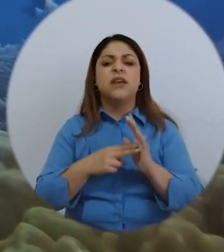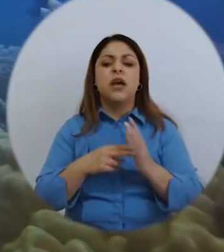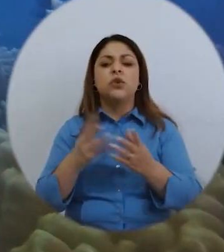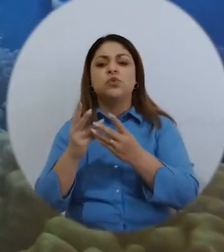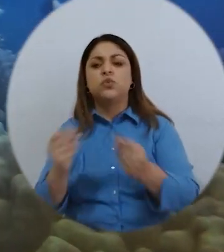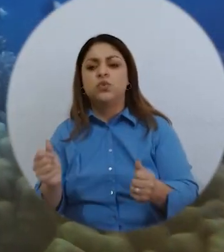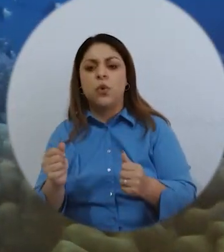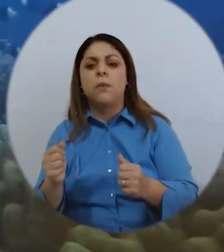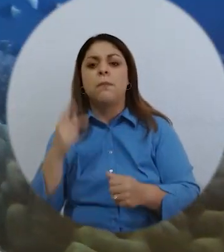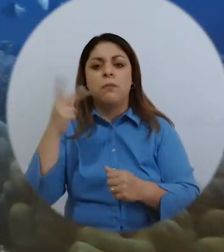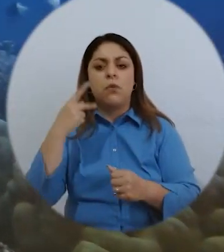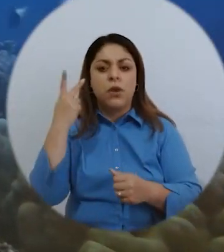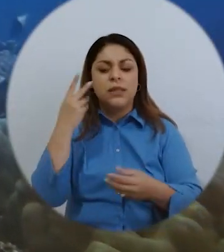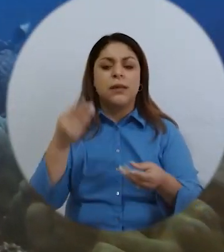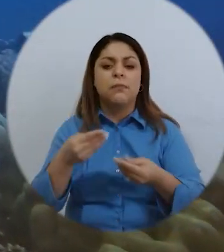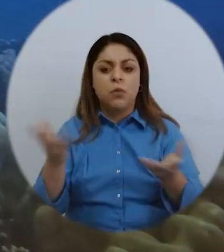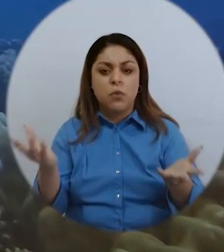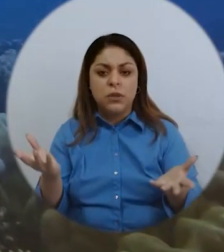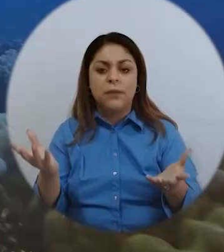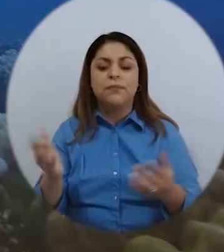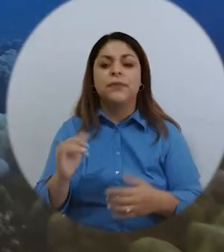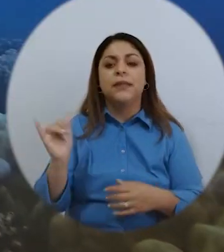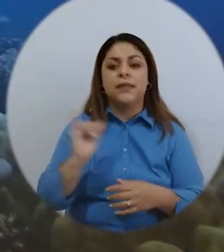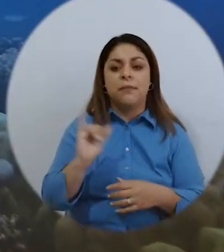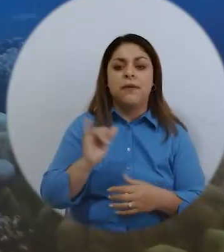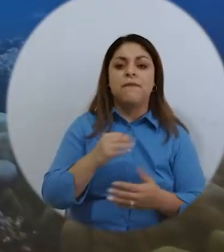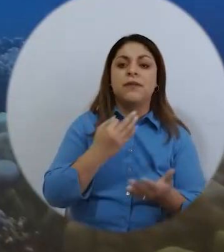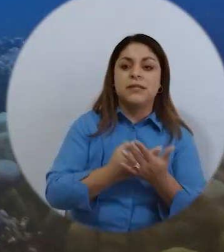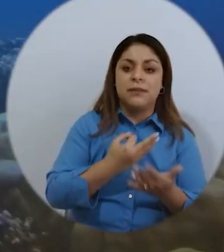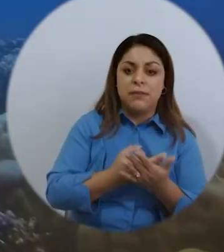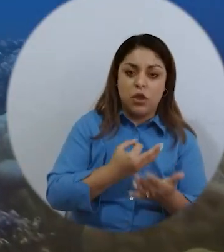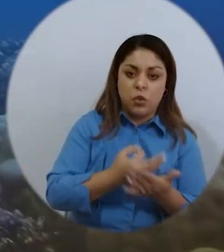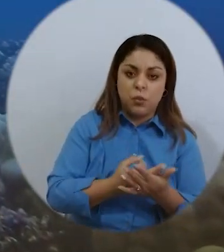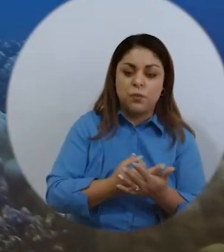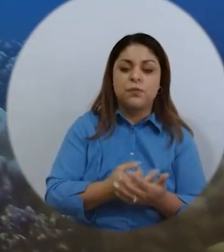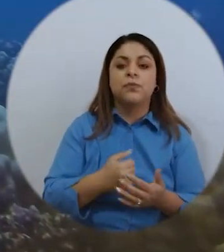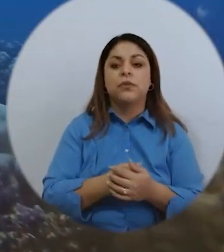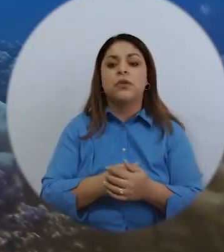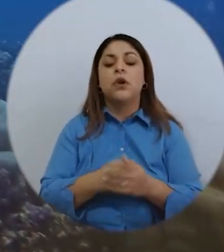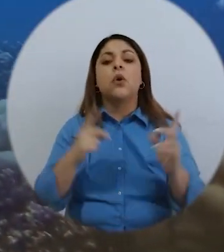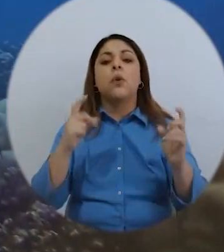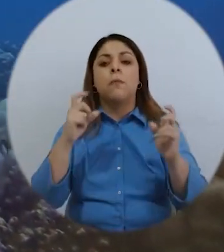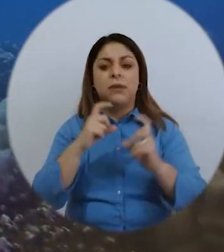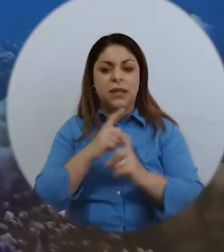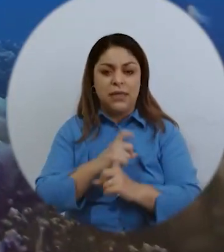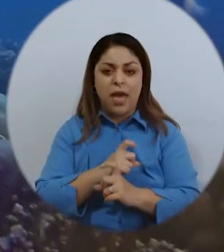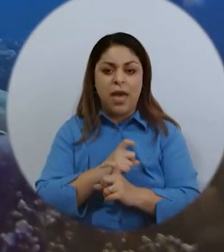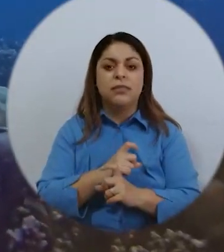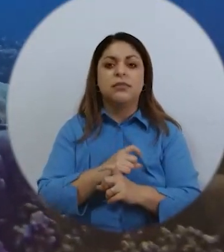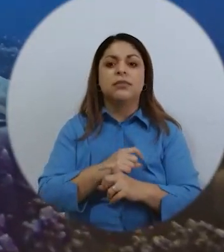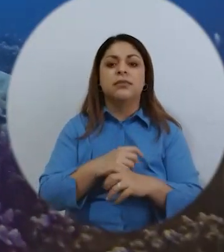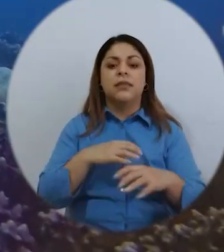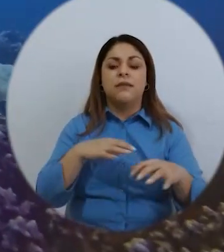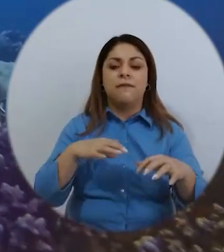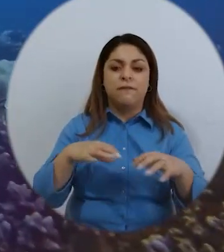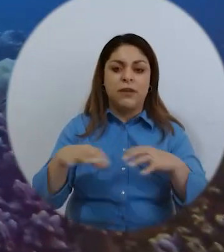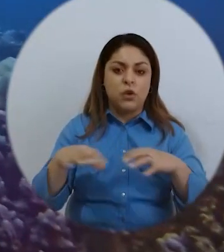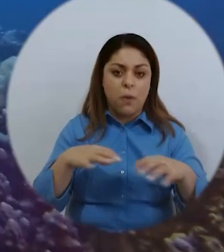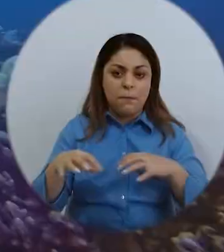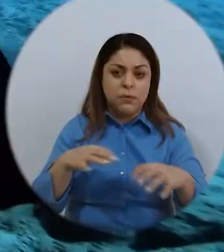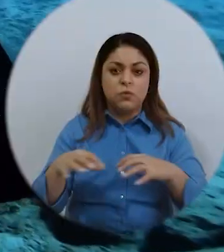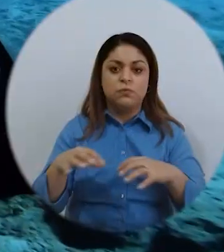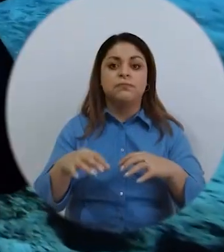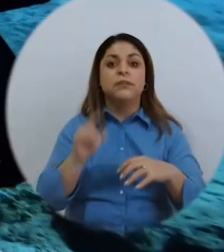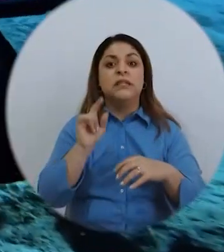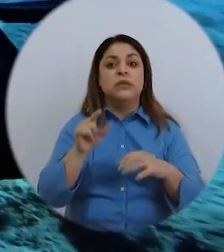refiero? Soluciones desde la parte de política pública, que tienen que ver también con financiamiento, la complejidad del fenómeno, y aquí